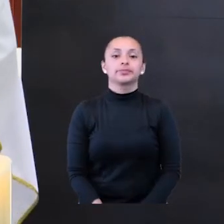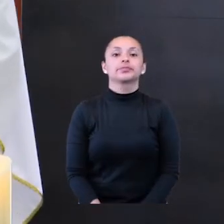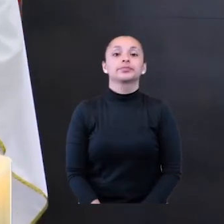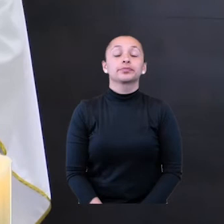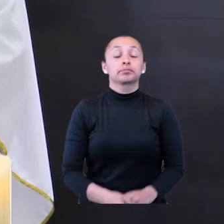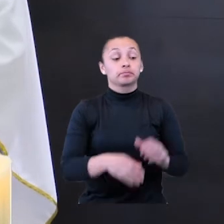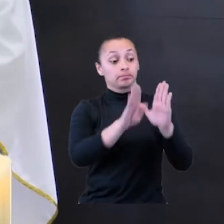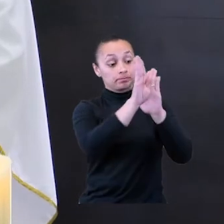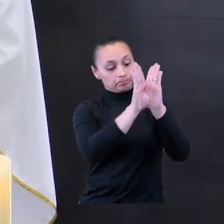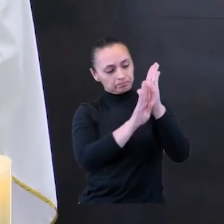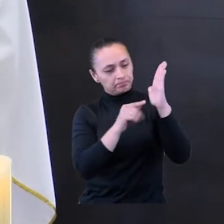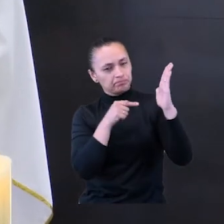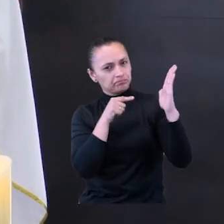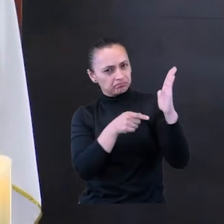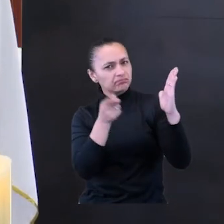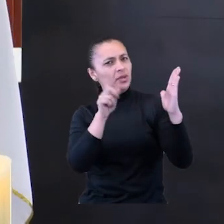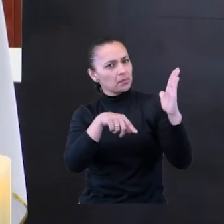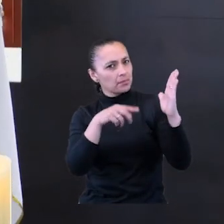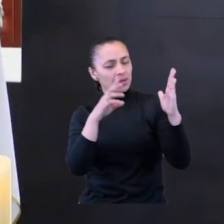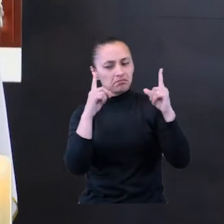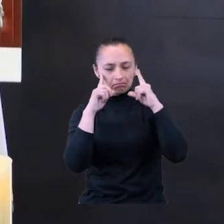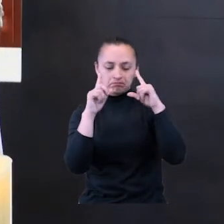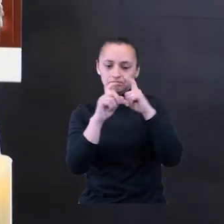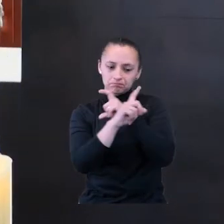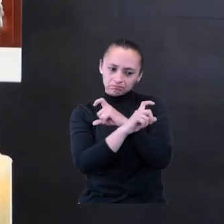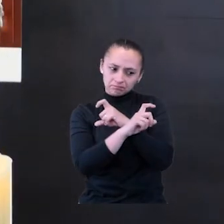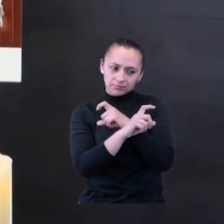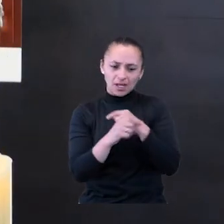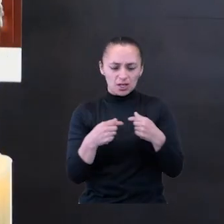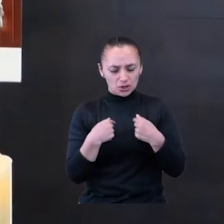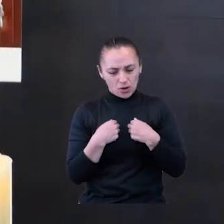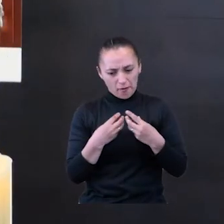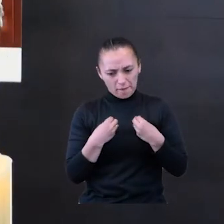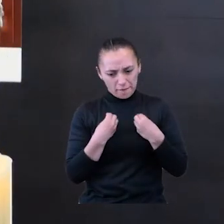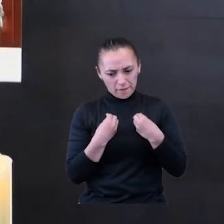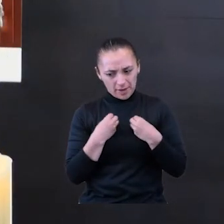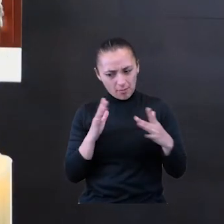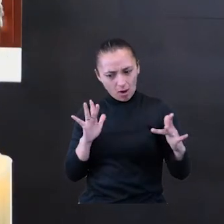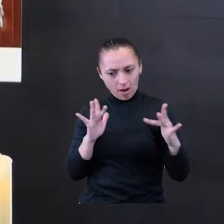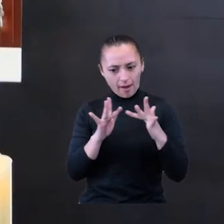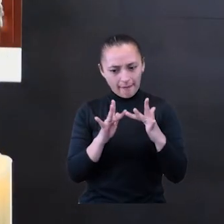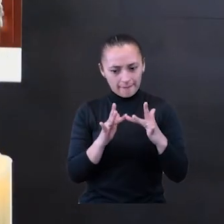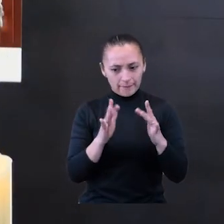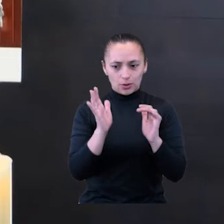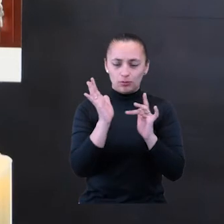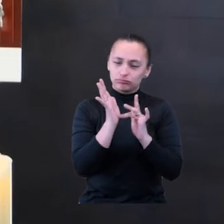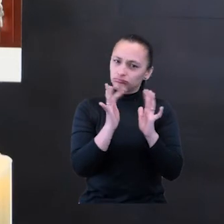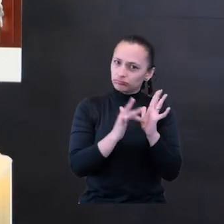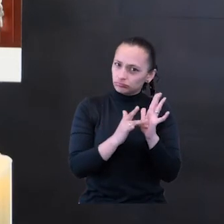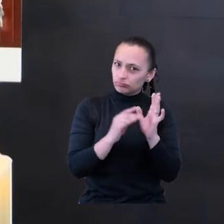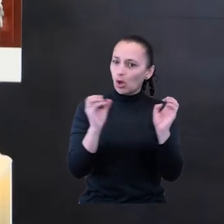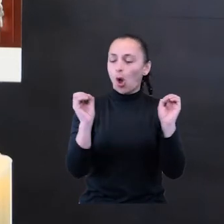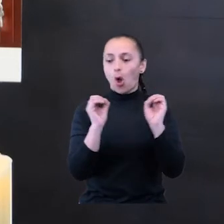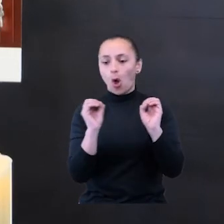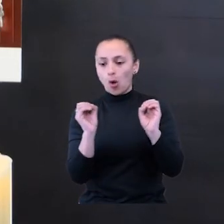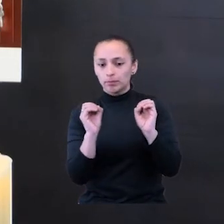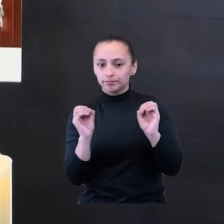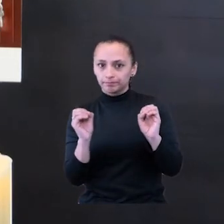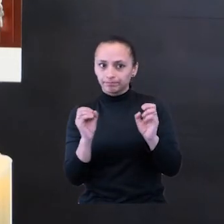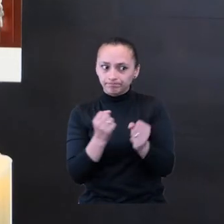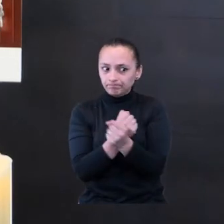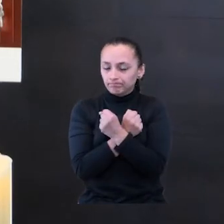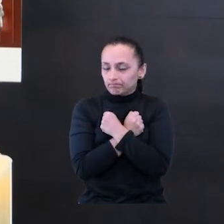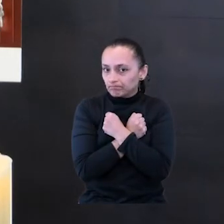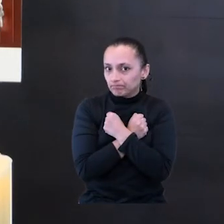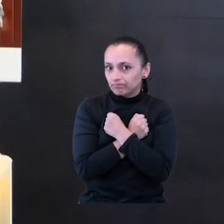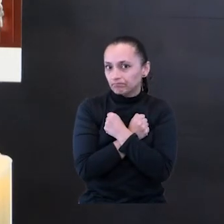el evangelio también nos ponía a pensar no será que yo vivo según las palabras de cristo será que yo vivo en el